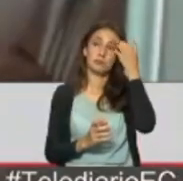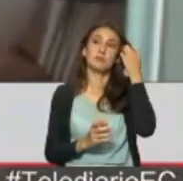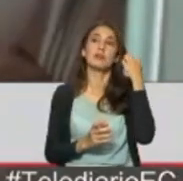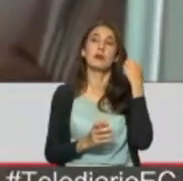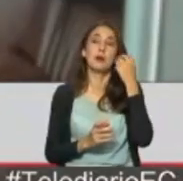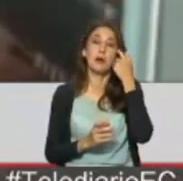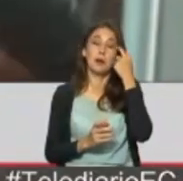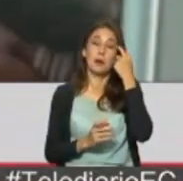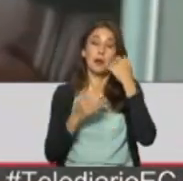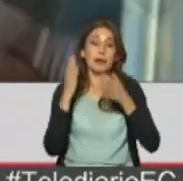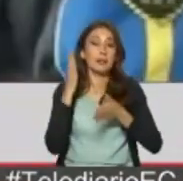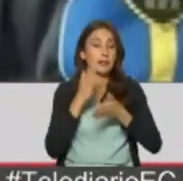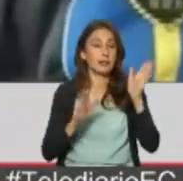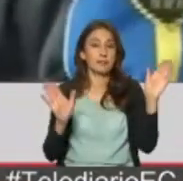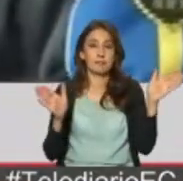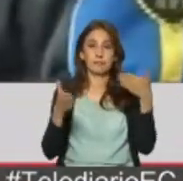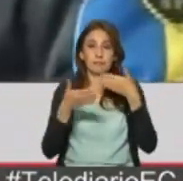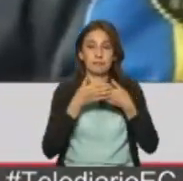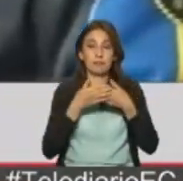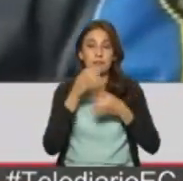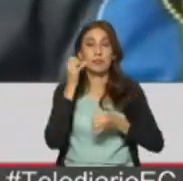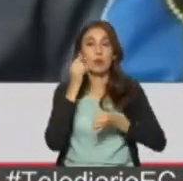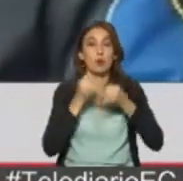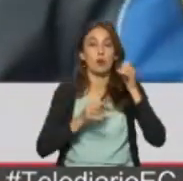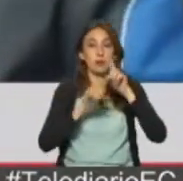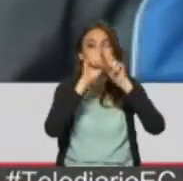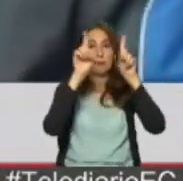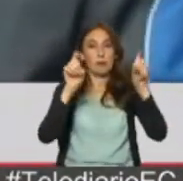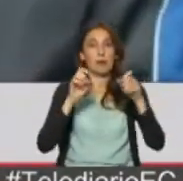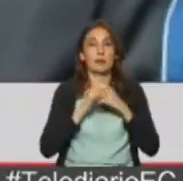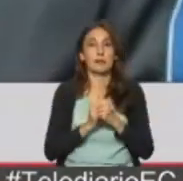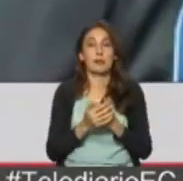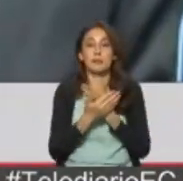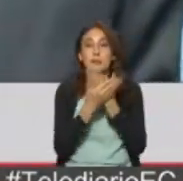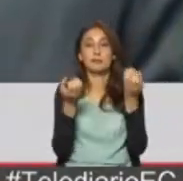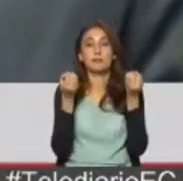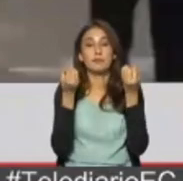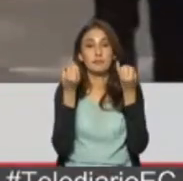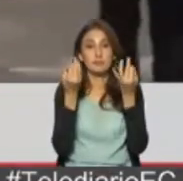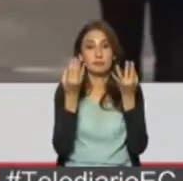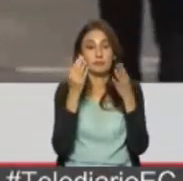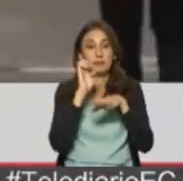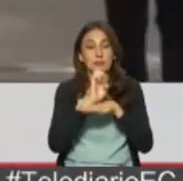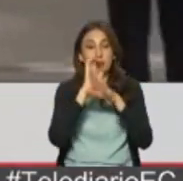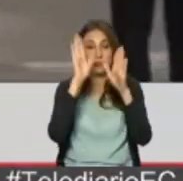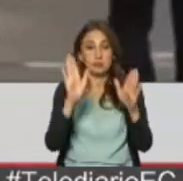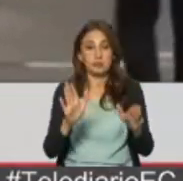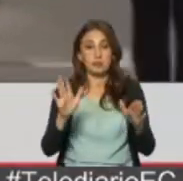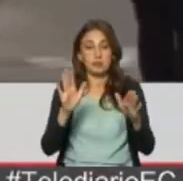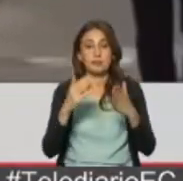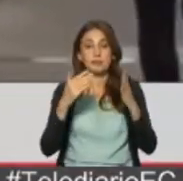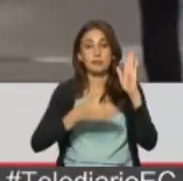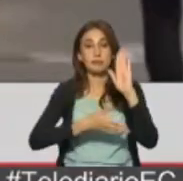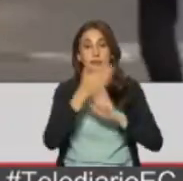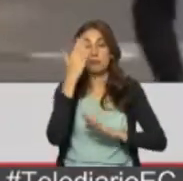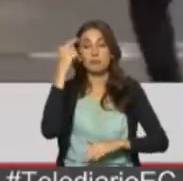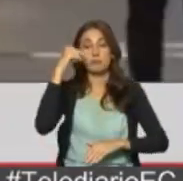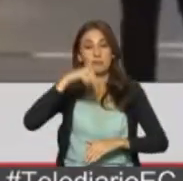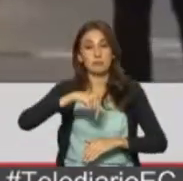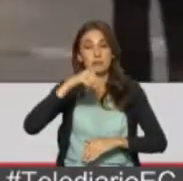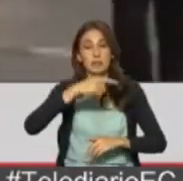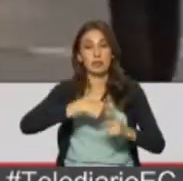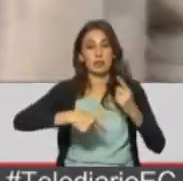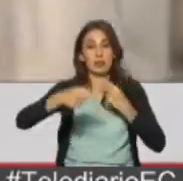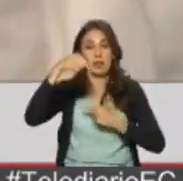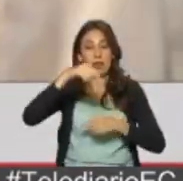ya cerrando este espacio de entrevista. Quisiera saber solamente si hay una cuantificación de los ciudadanos ecuatorianos que han salido de China con